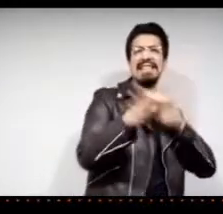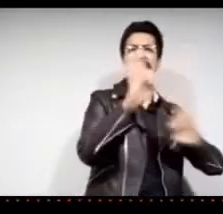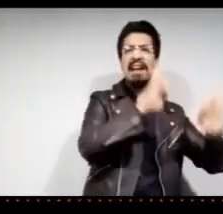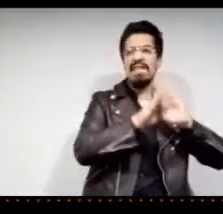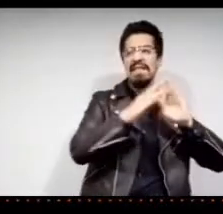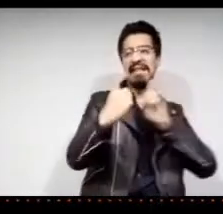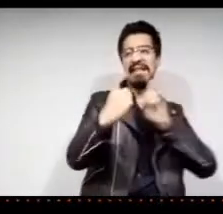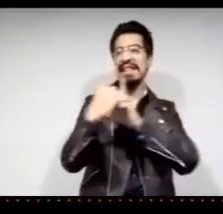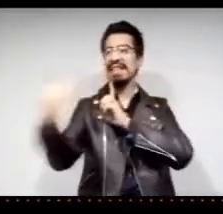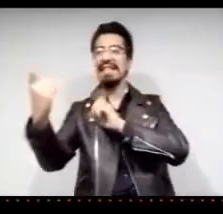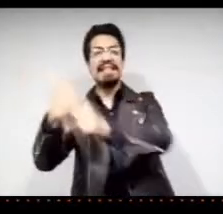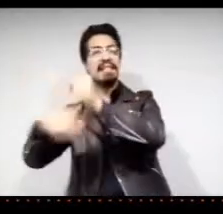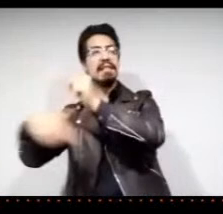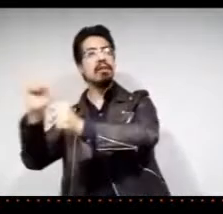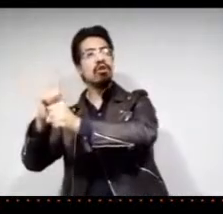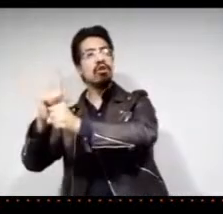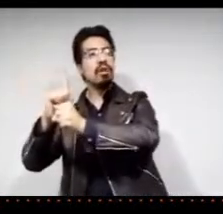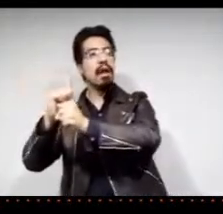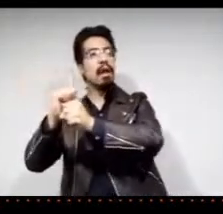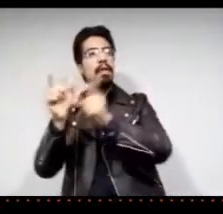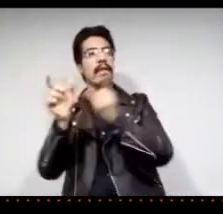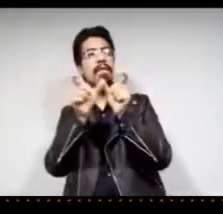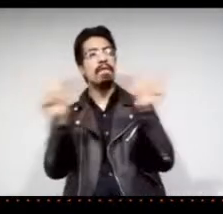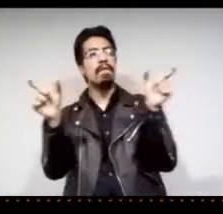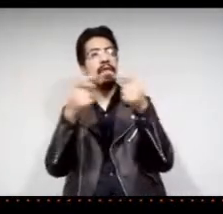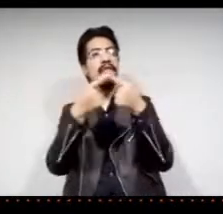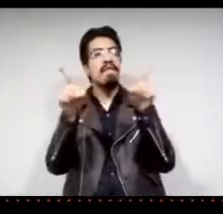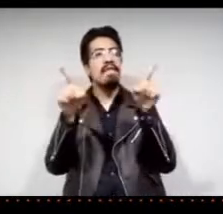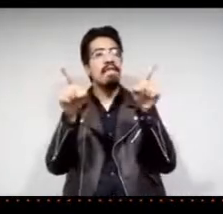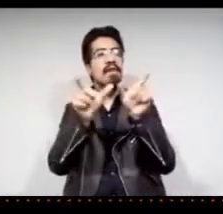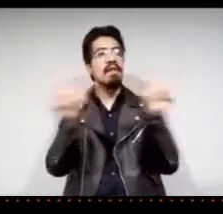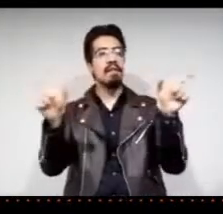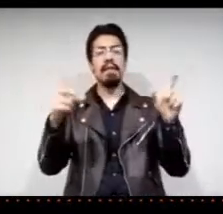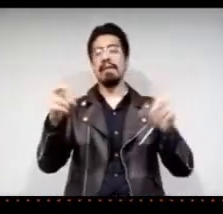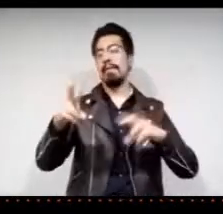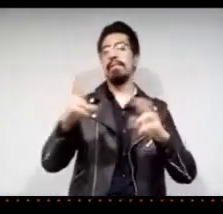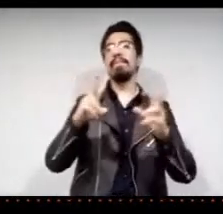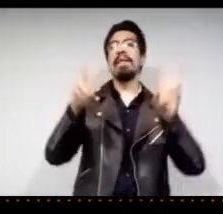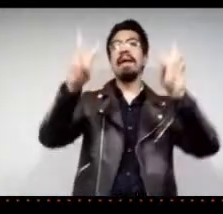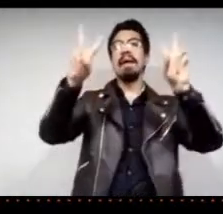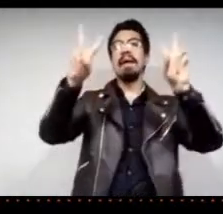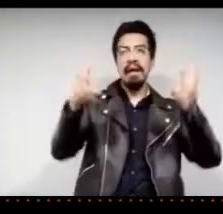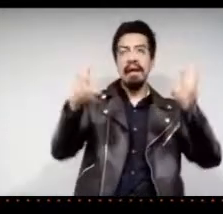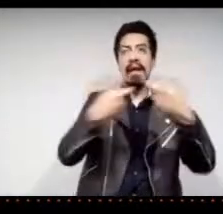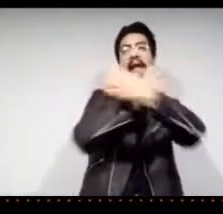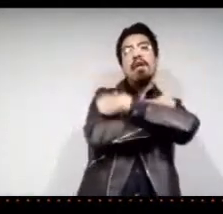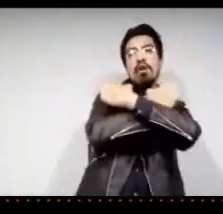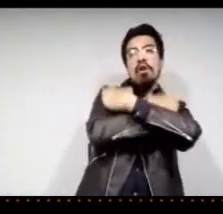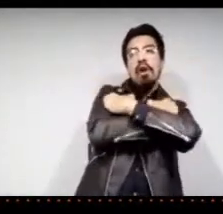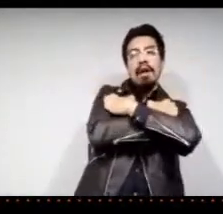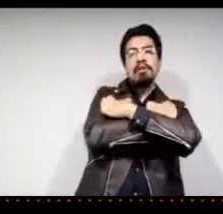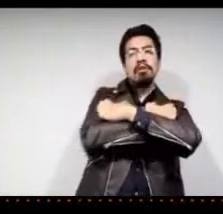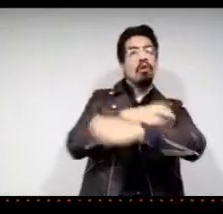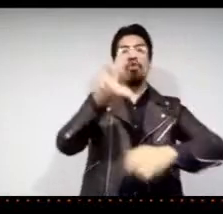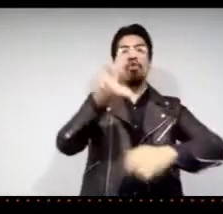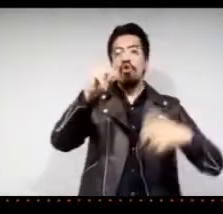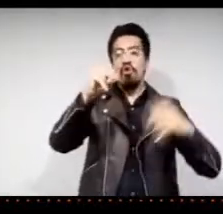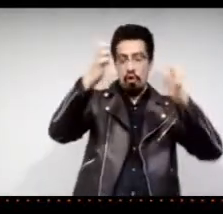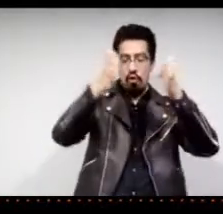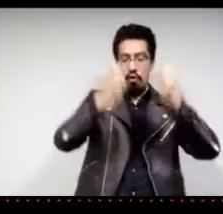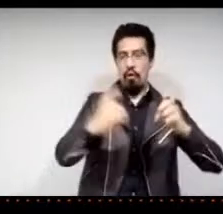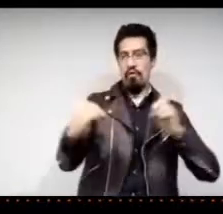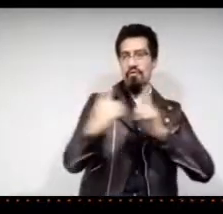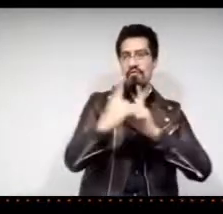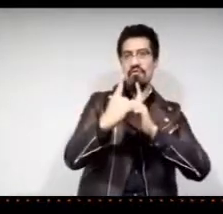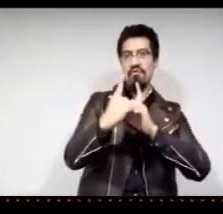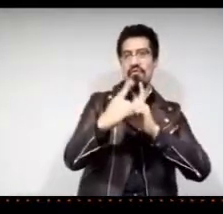pasa es que decimos educación no presencial. Entonces ya el ponerle el no antes de presencial implica